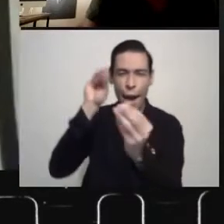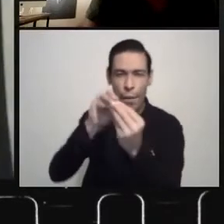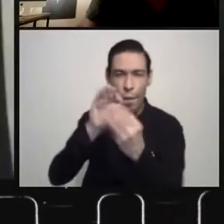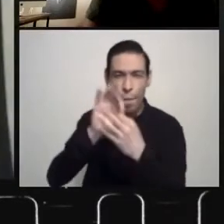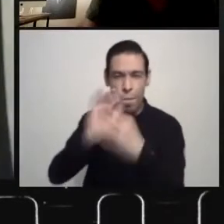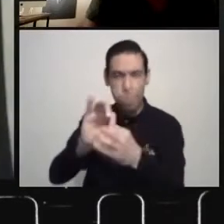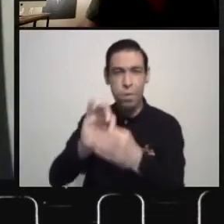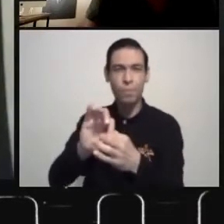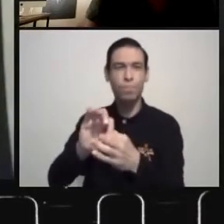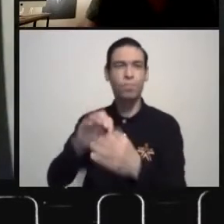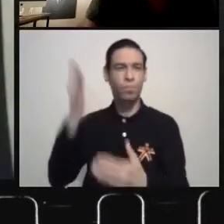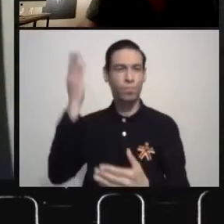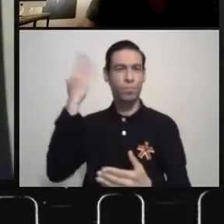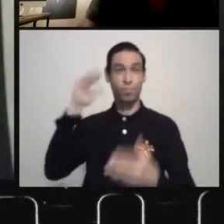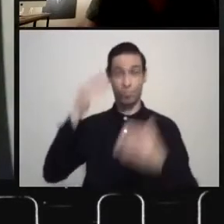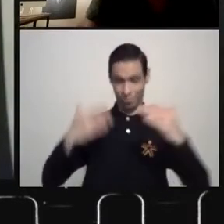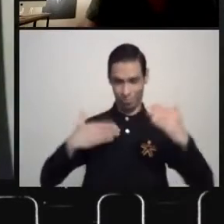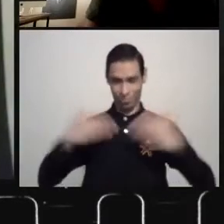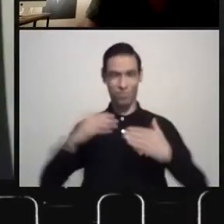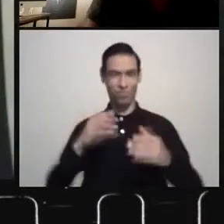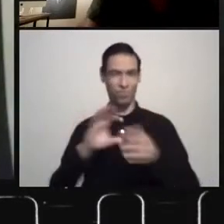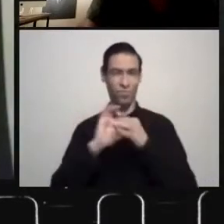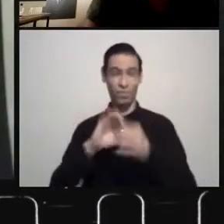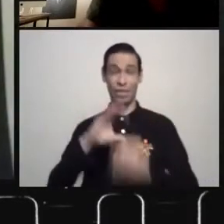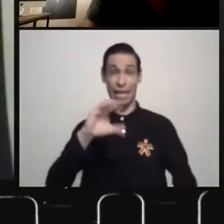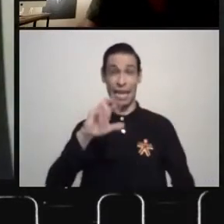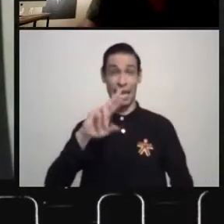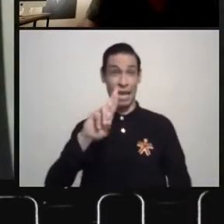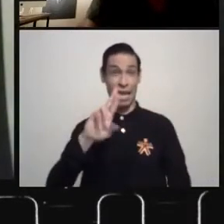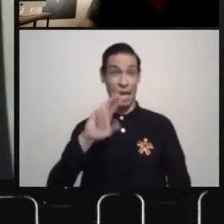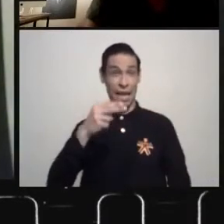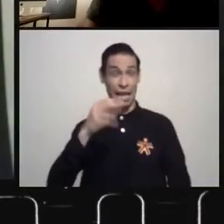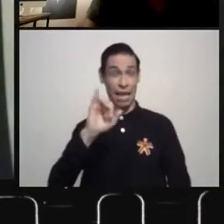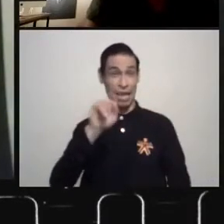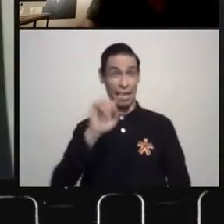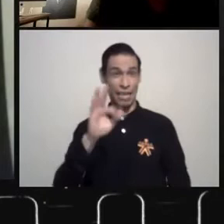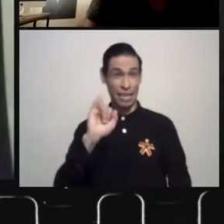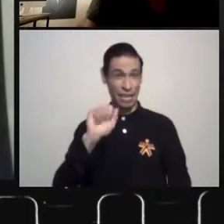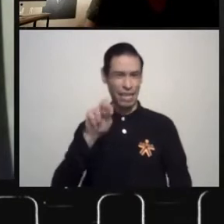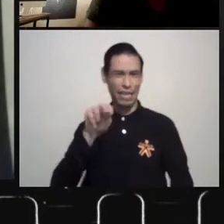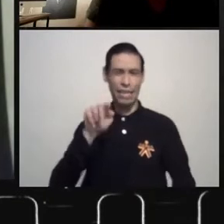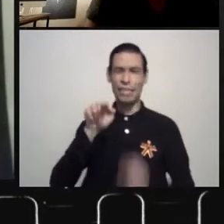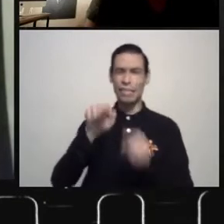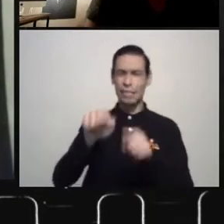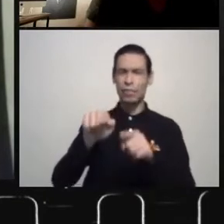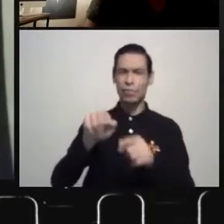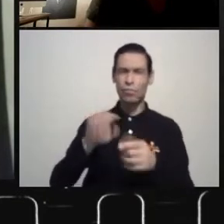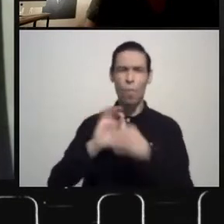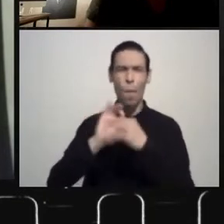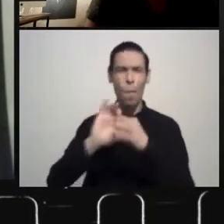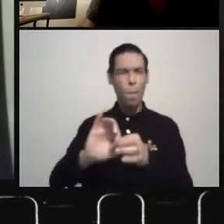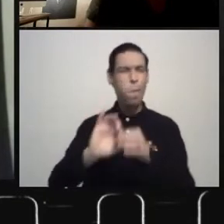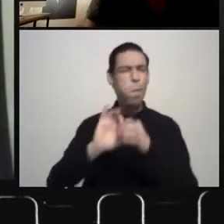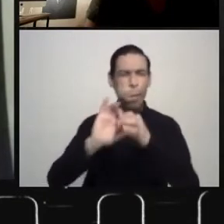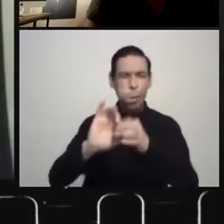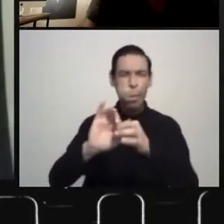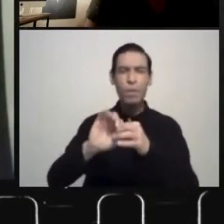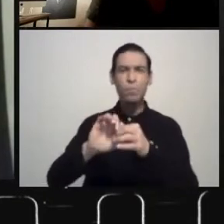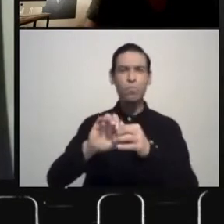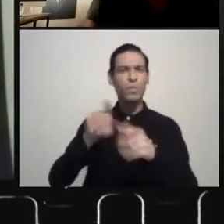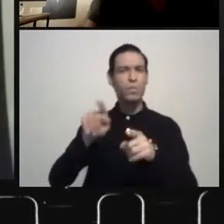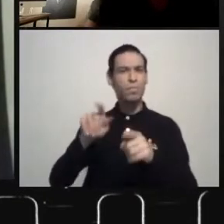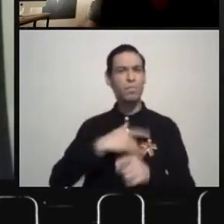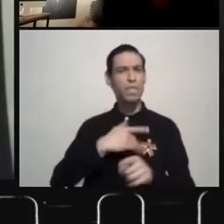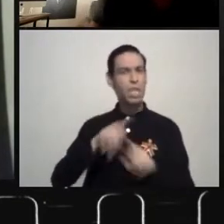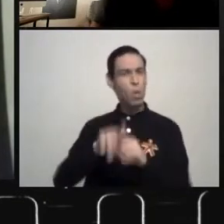y realmente desde la primera vez que hicimos este episodio del Apache en Distrito Salvaje, la segunda temporada, pues hubo mucha química